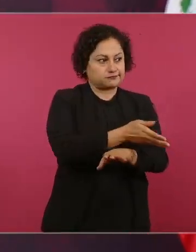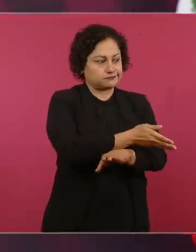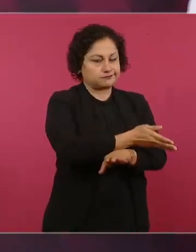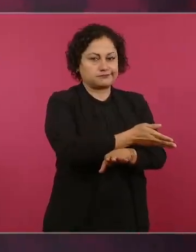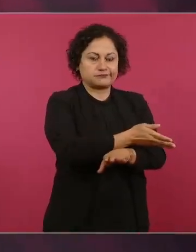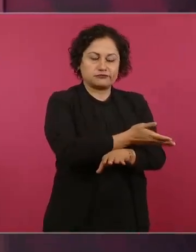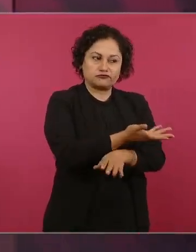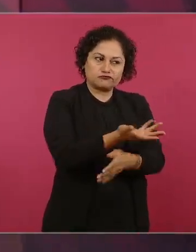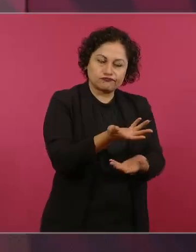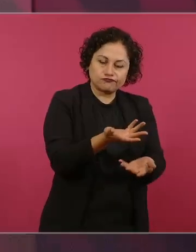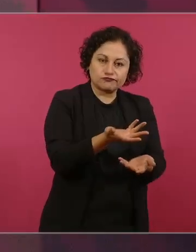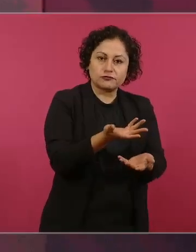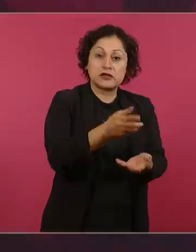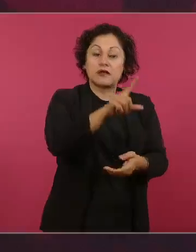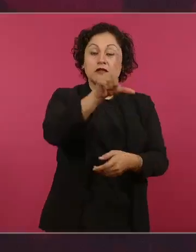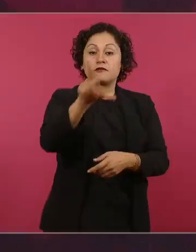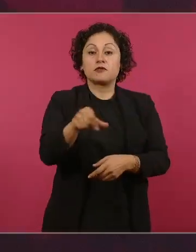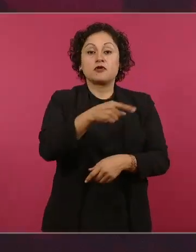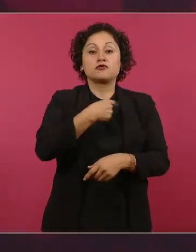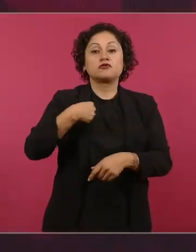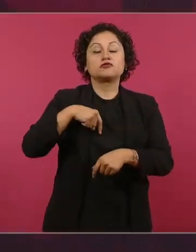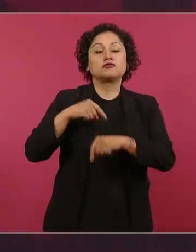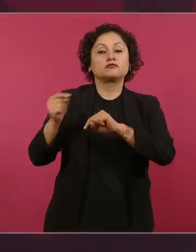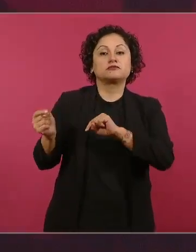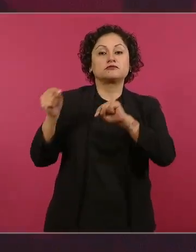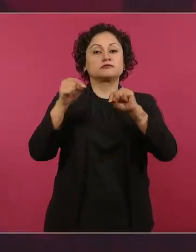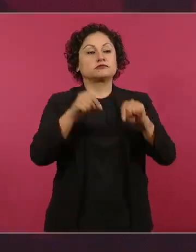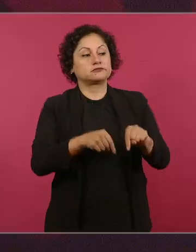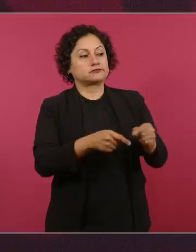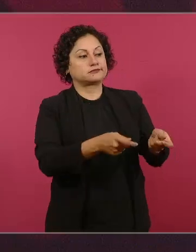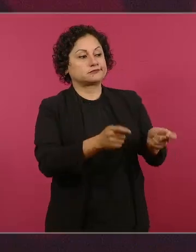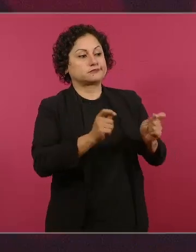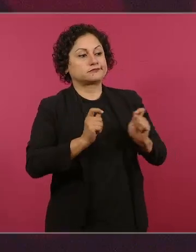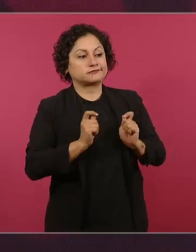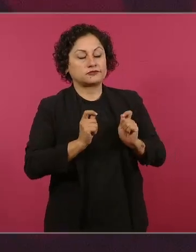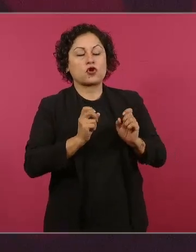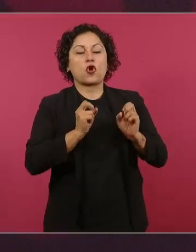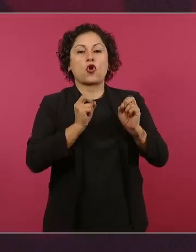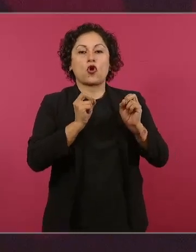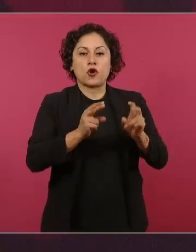para volver lo público público.